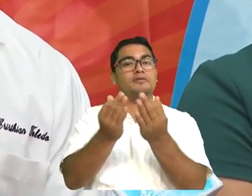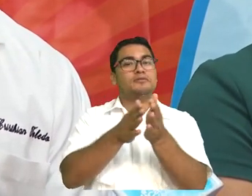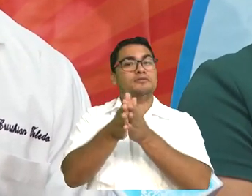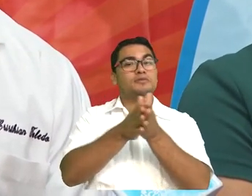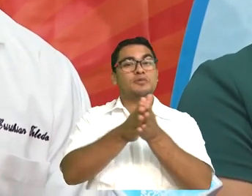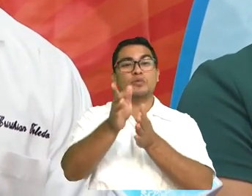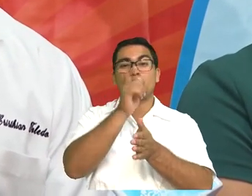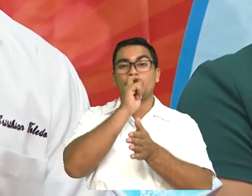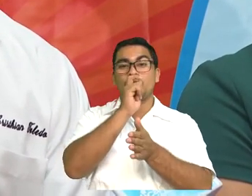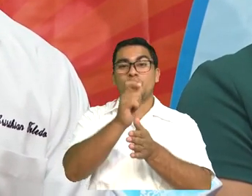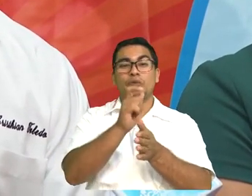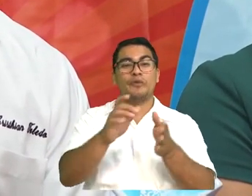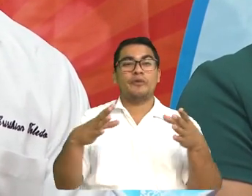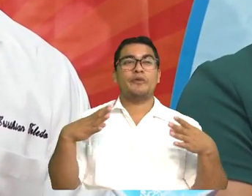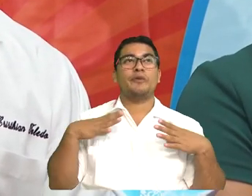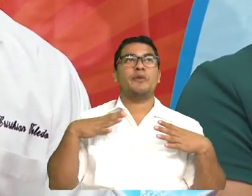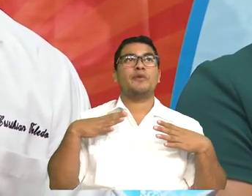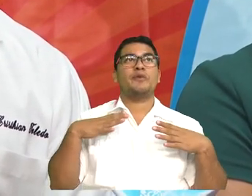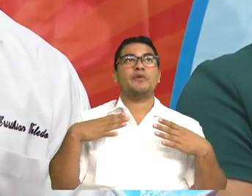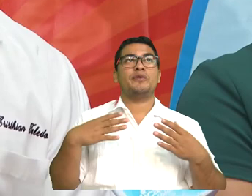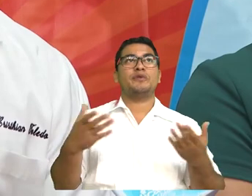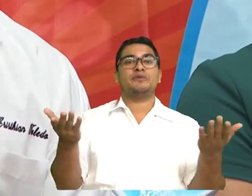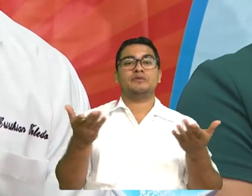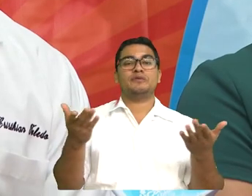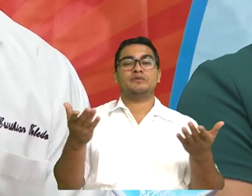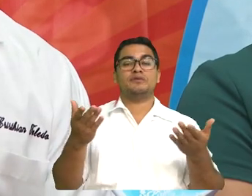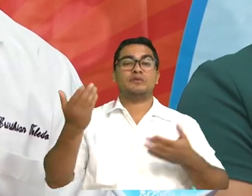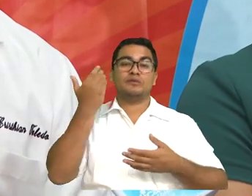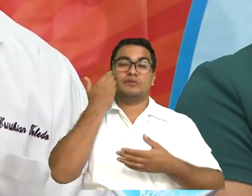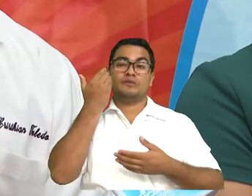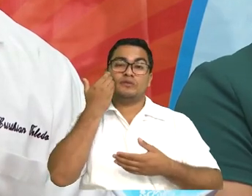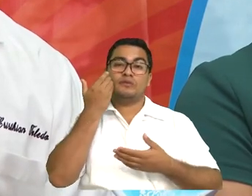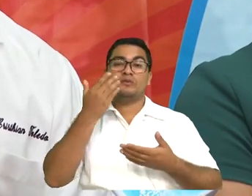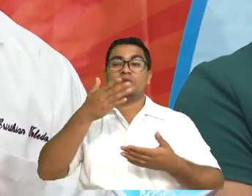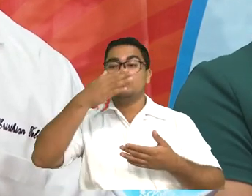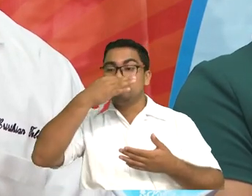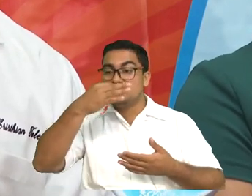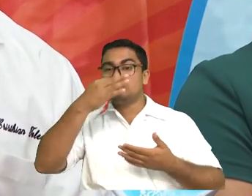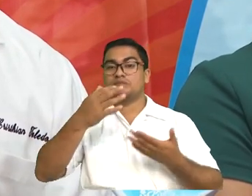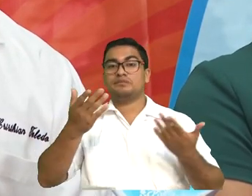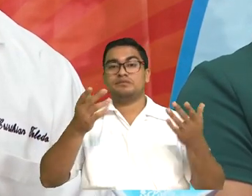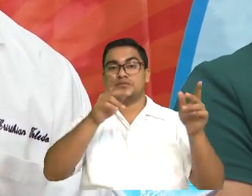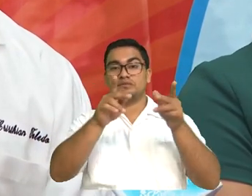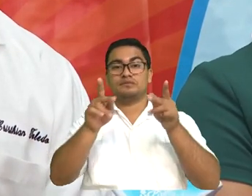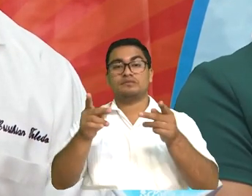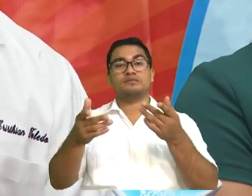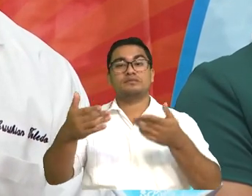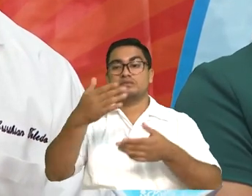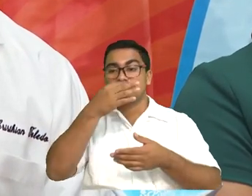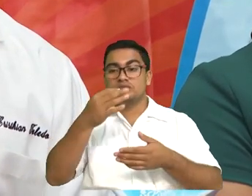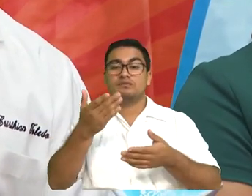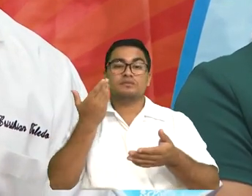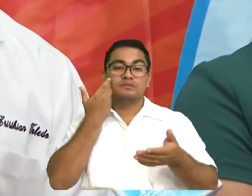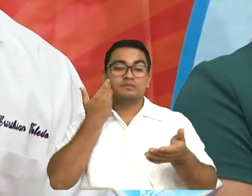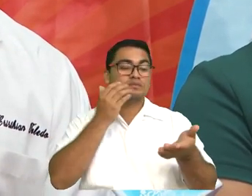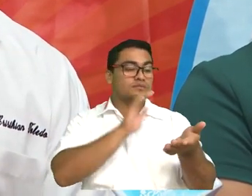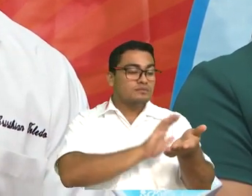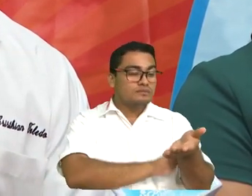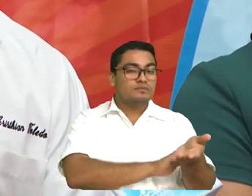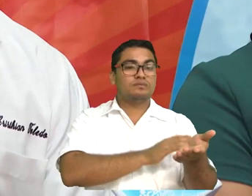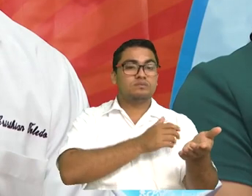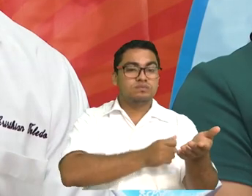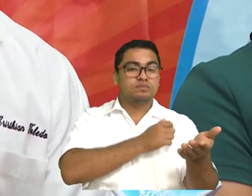esta temporada y el seguimiento de enfermedades respiratorias, el seguimiento de los pacientes que tienen enfermedades crónicas, el